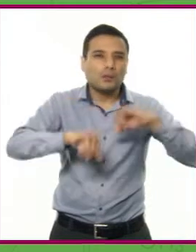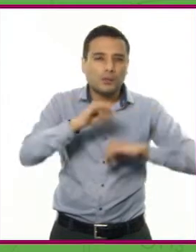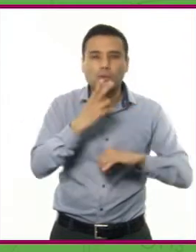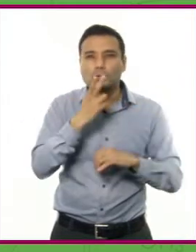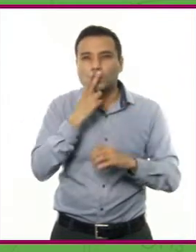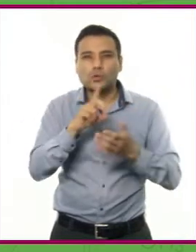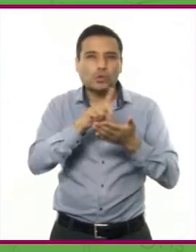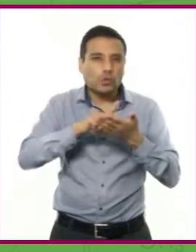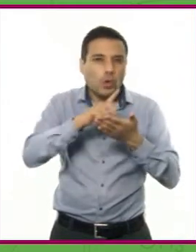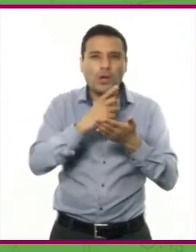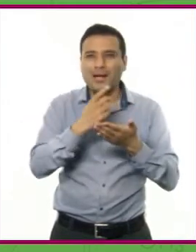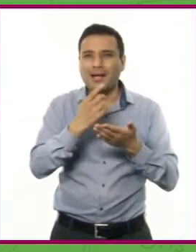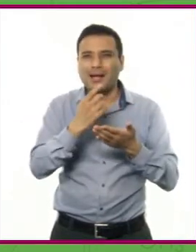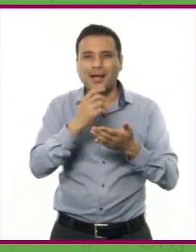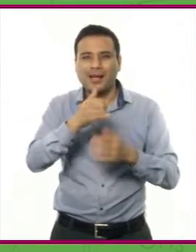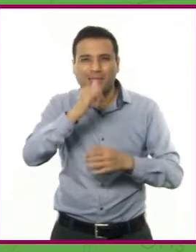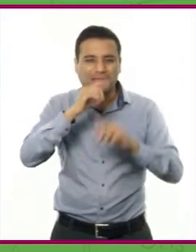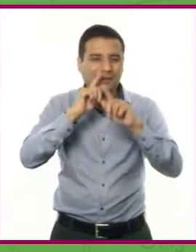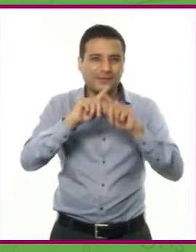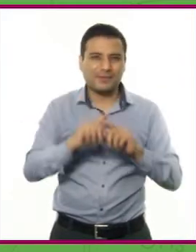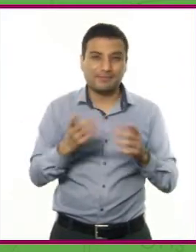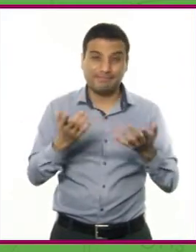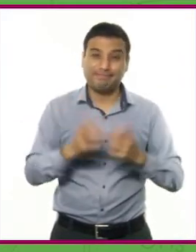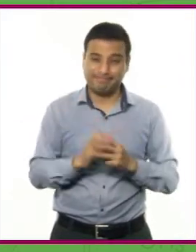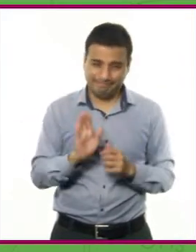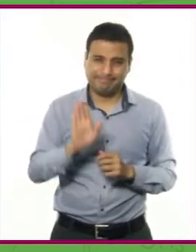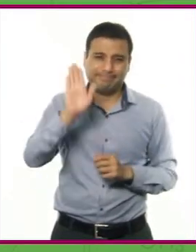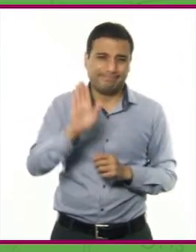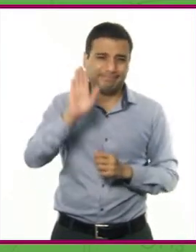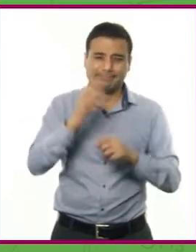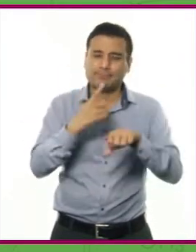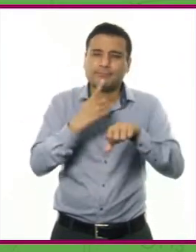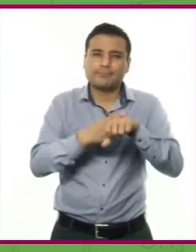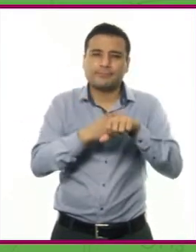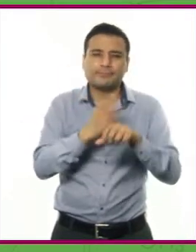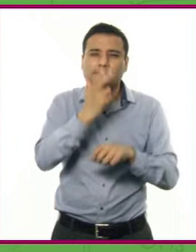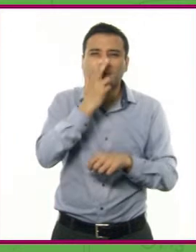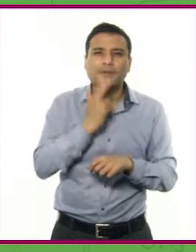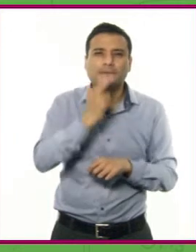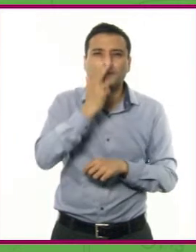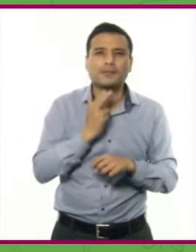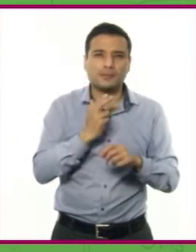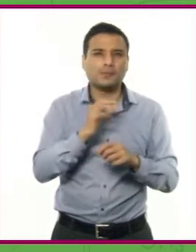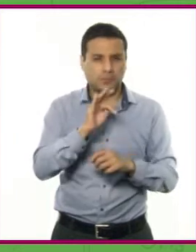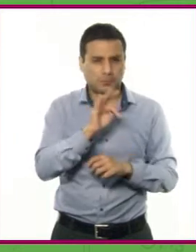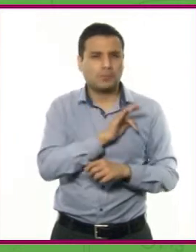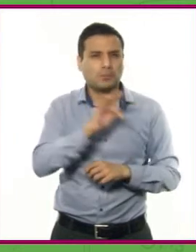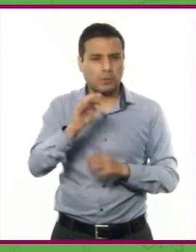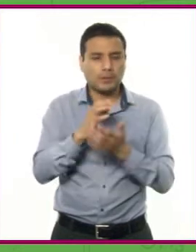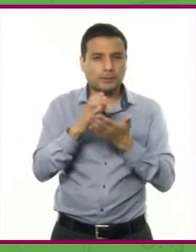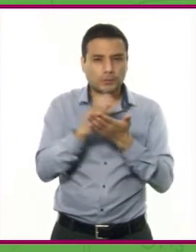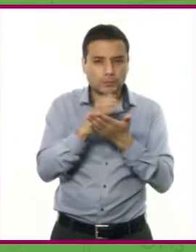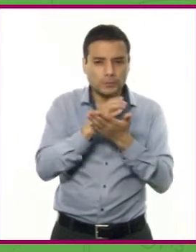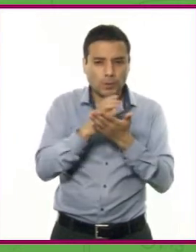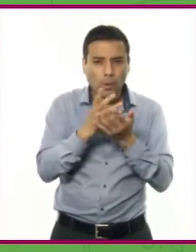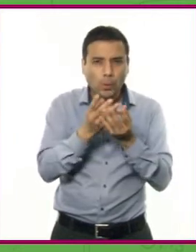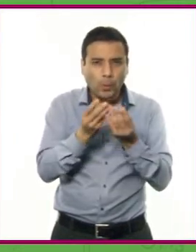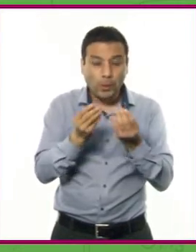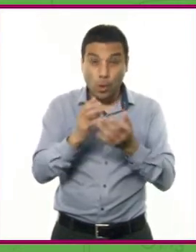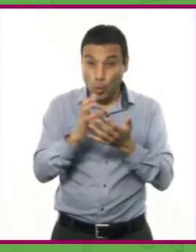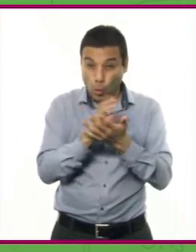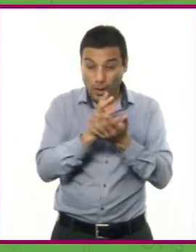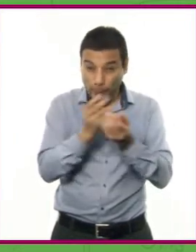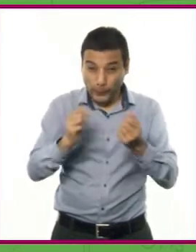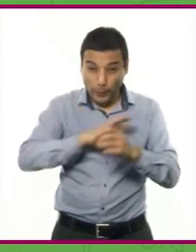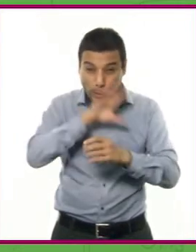los daños que ocasiona. Al igual que otras enfermedades como la diabetes, la adicción se puede tratar y aunque no se consiga una cura